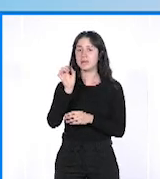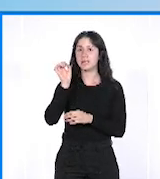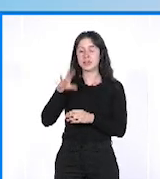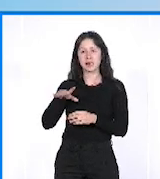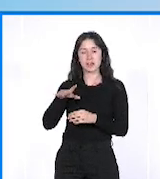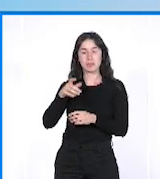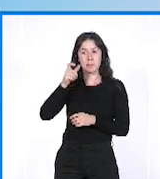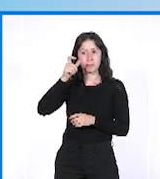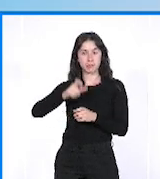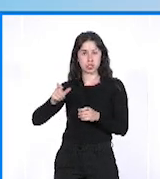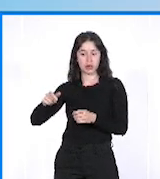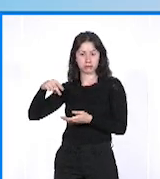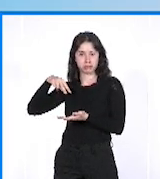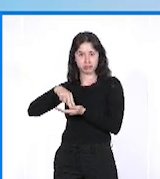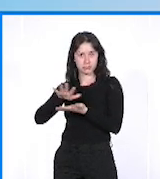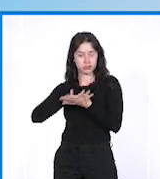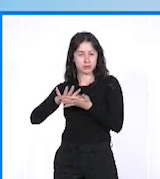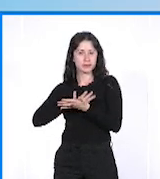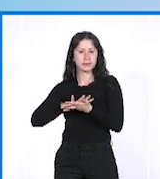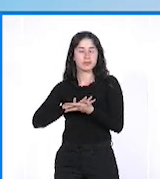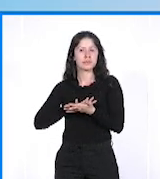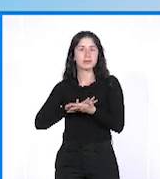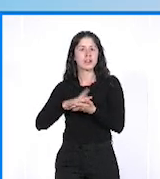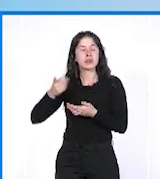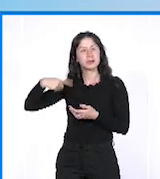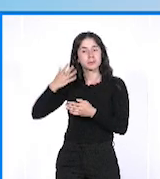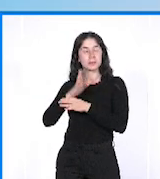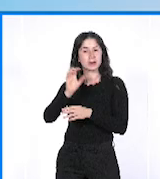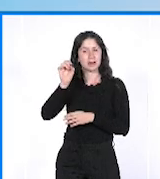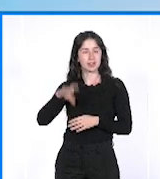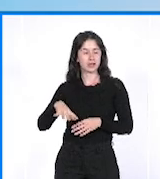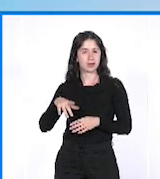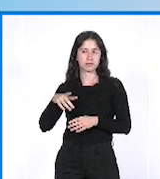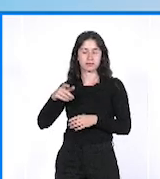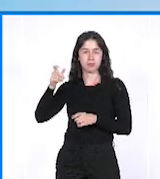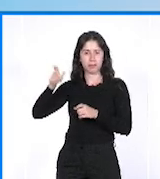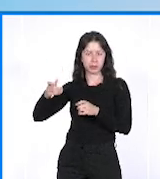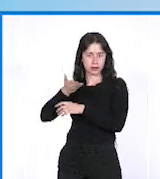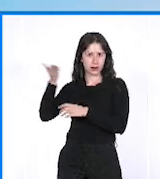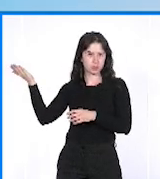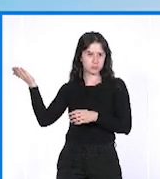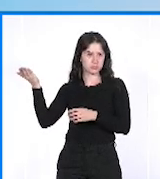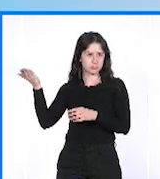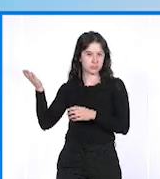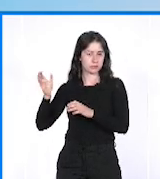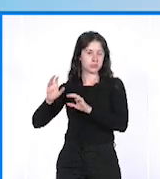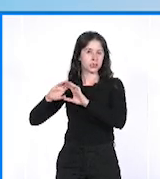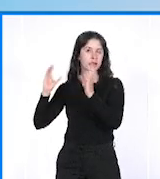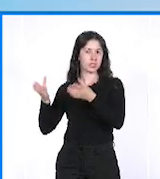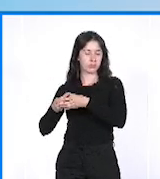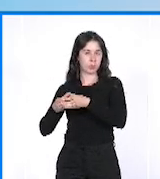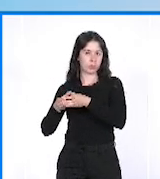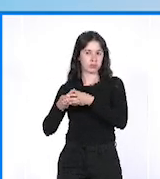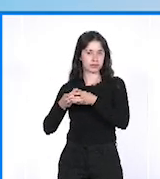nos acompañan hoy ellos vienen en representación de de otras muchas personas de un equipo que ha habido detrás de cada uno de